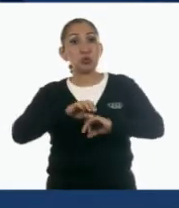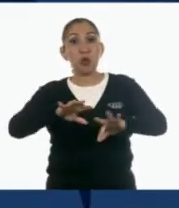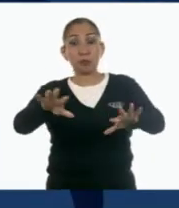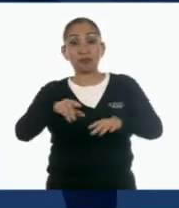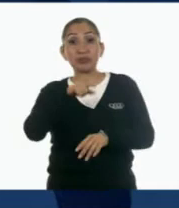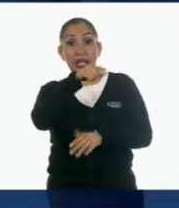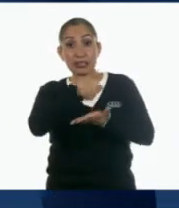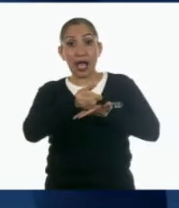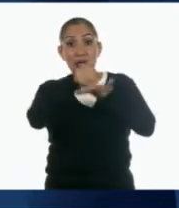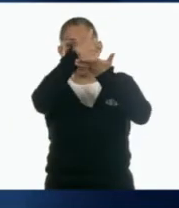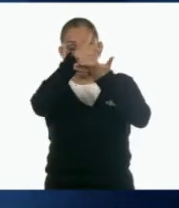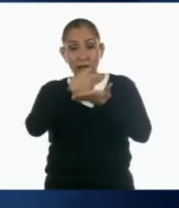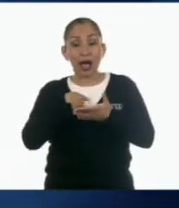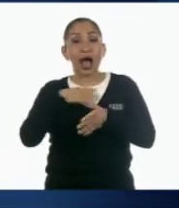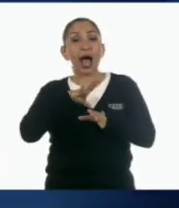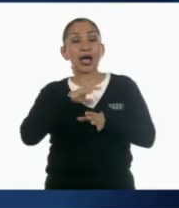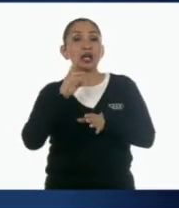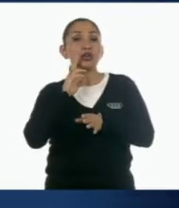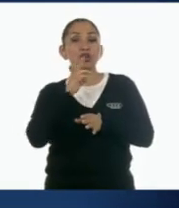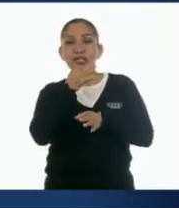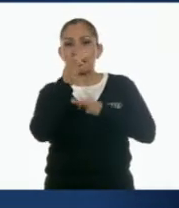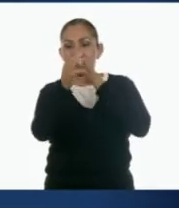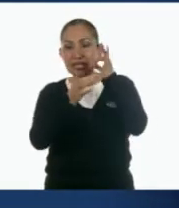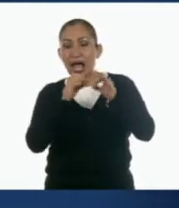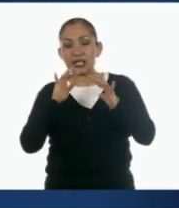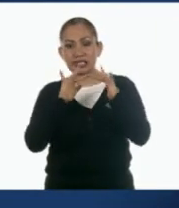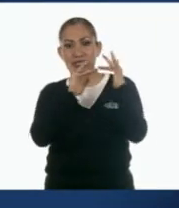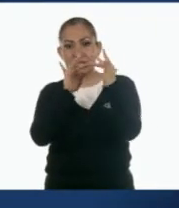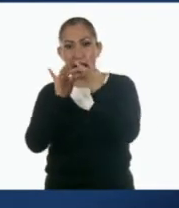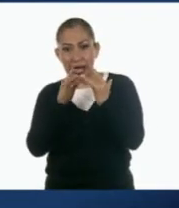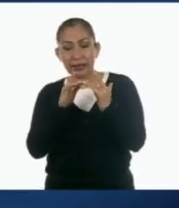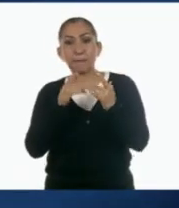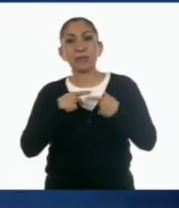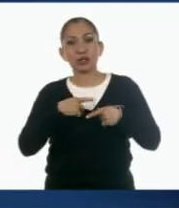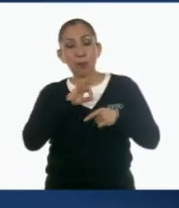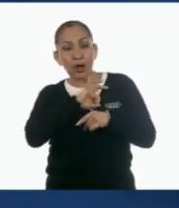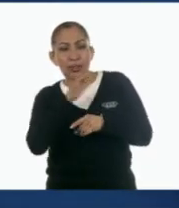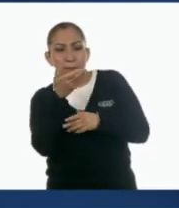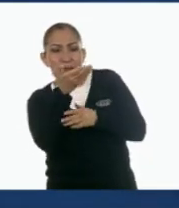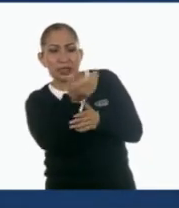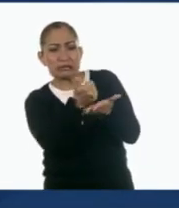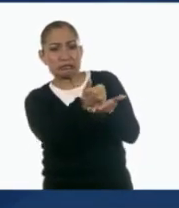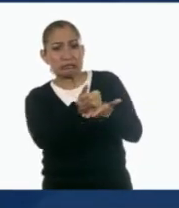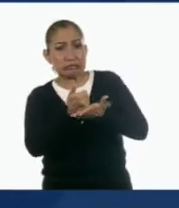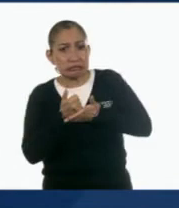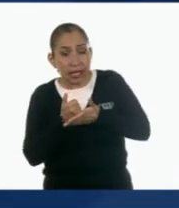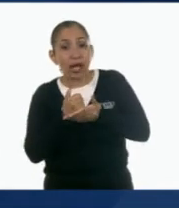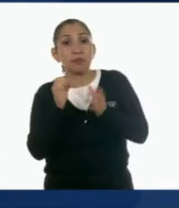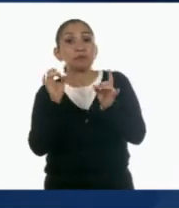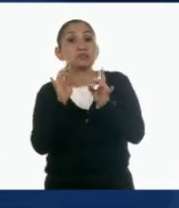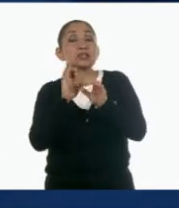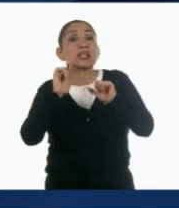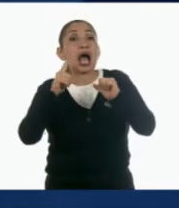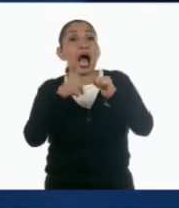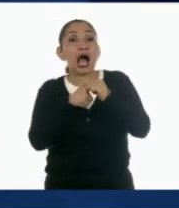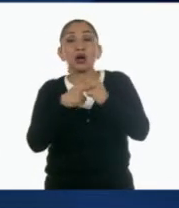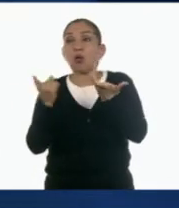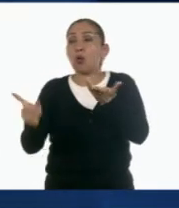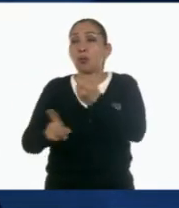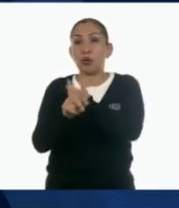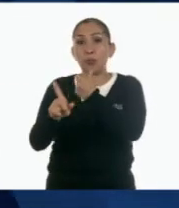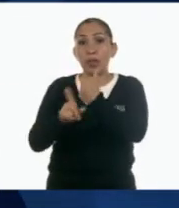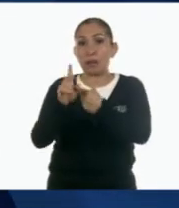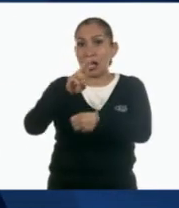La herramienta incluye noticias y chats donde las personas pueden solicitar ayuda en los casos de